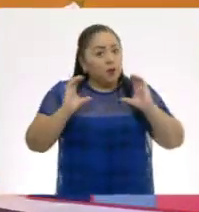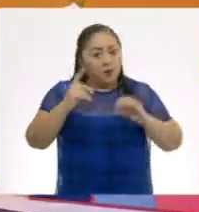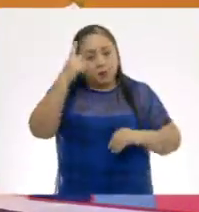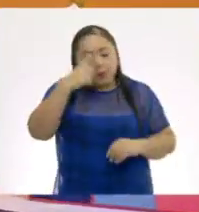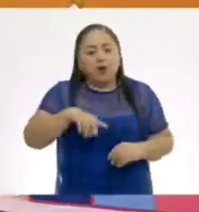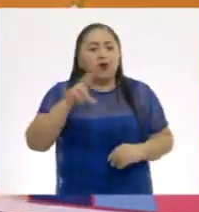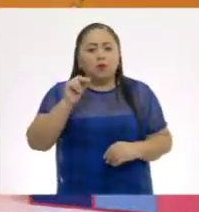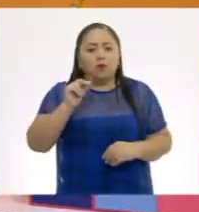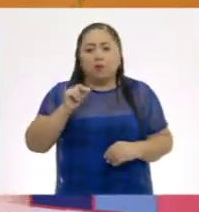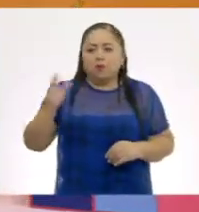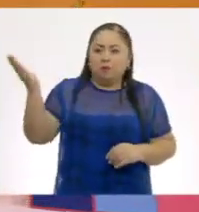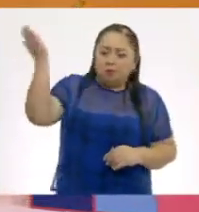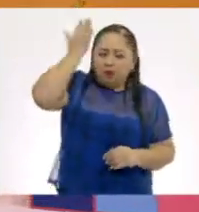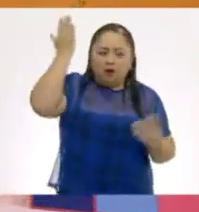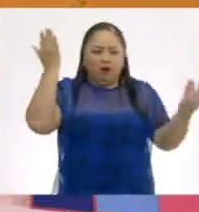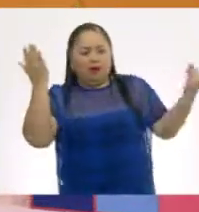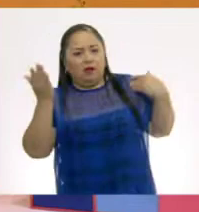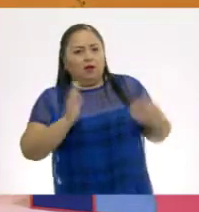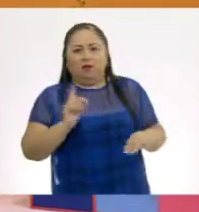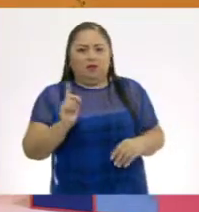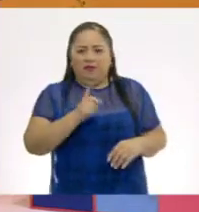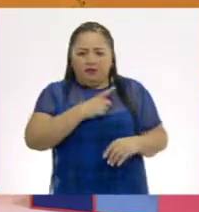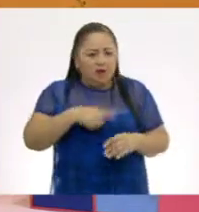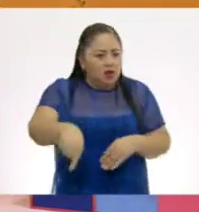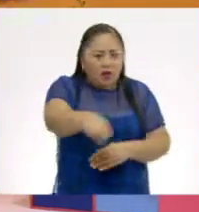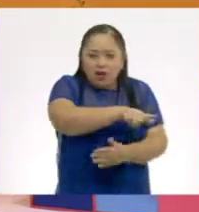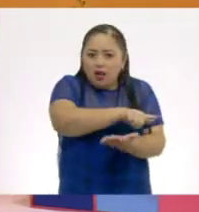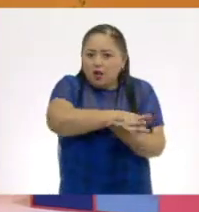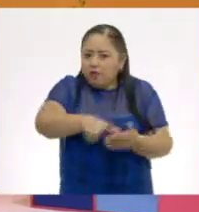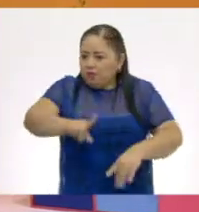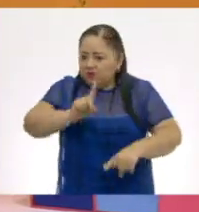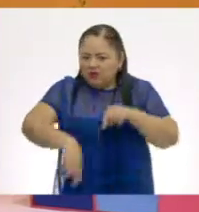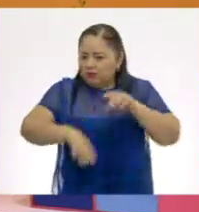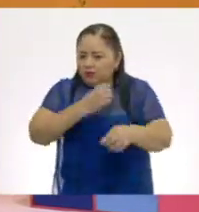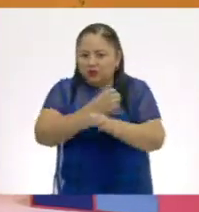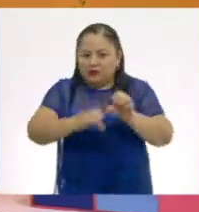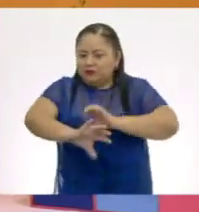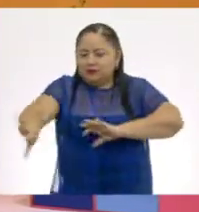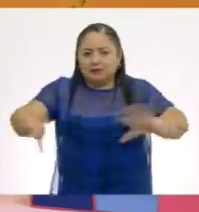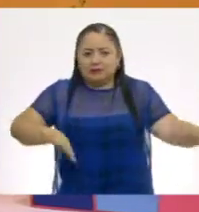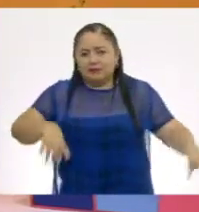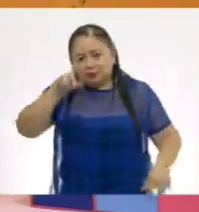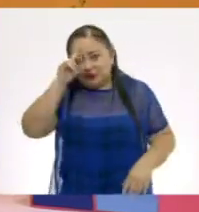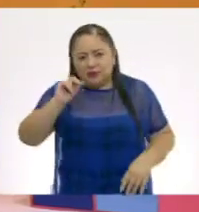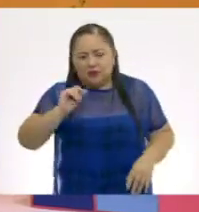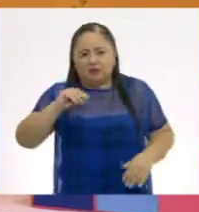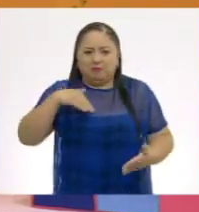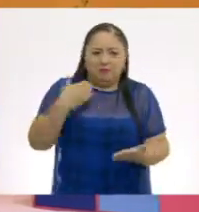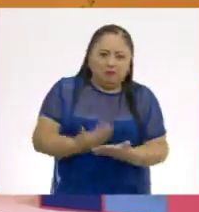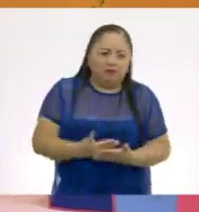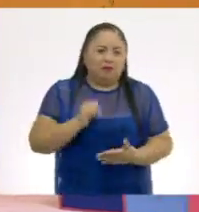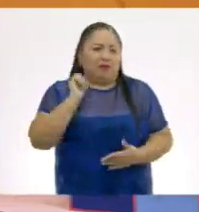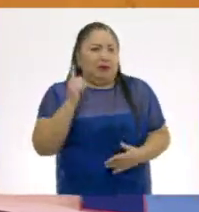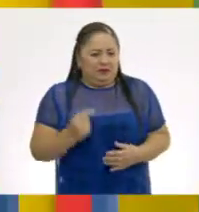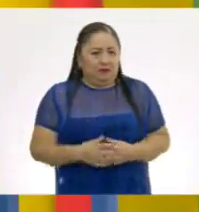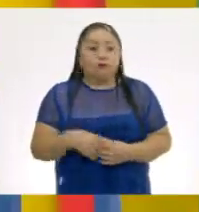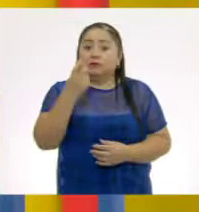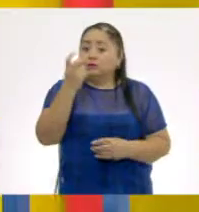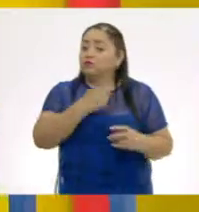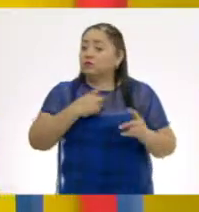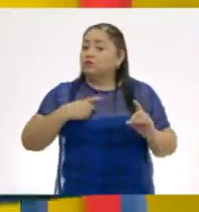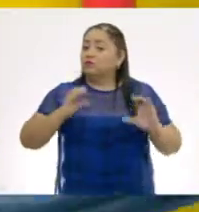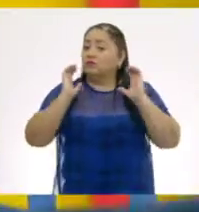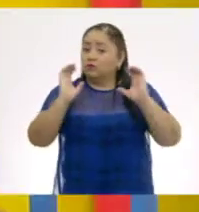no poder pegarnos y tener nuestro espacio vital y evitar accidentes en casa. Sí, por eso hay que tener mucho cuidado,